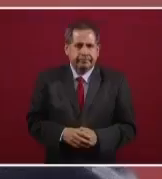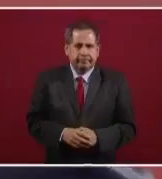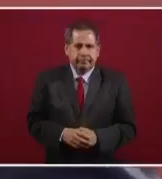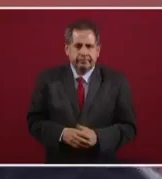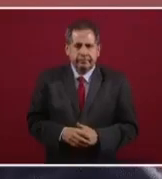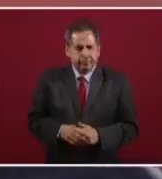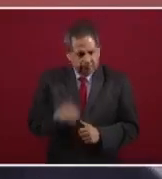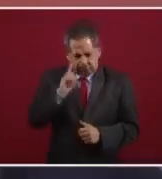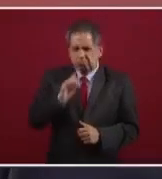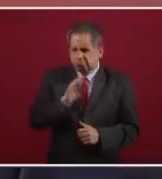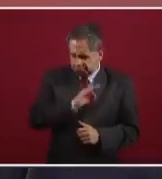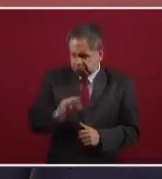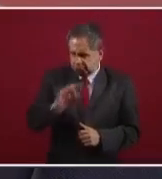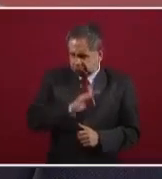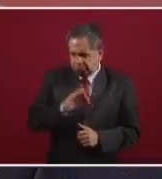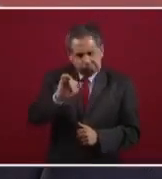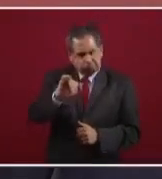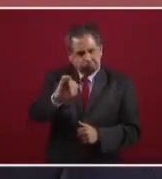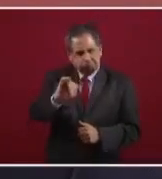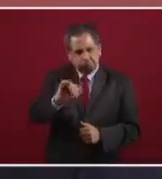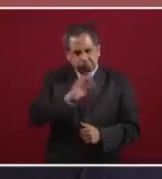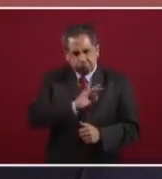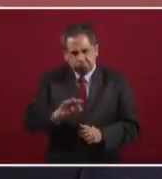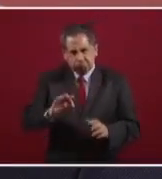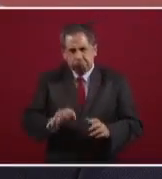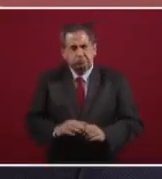que sí es posible